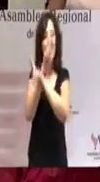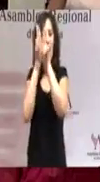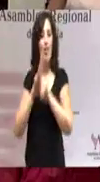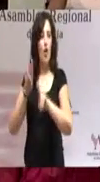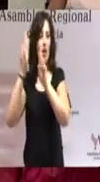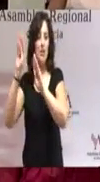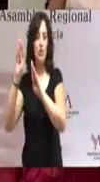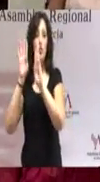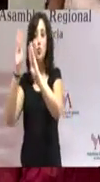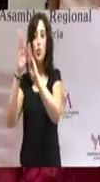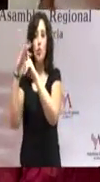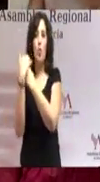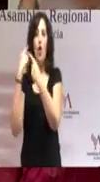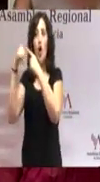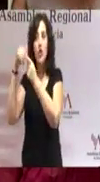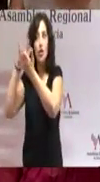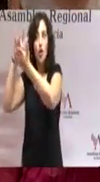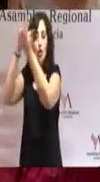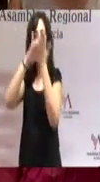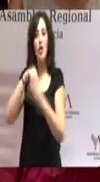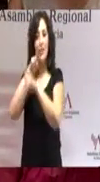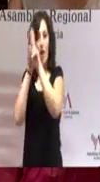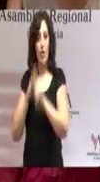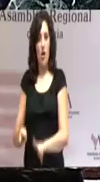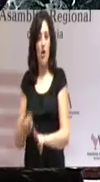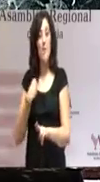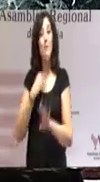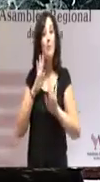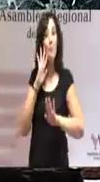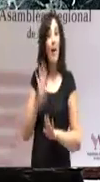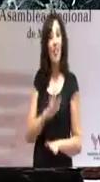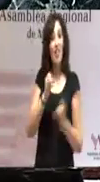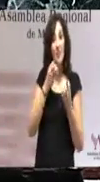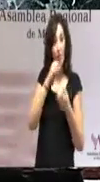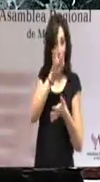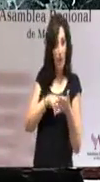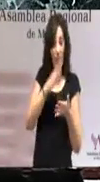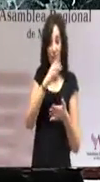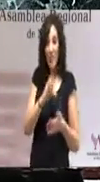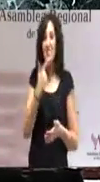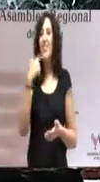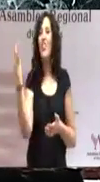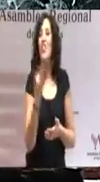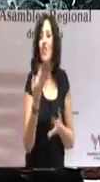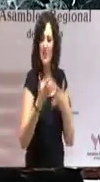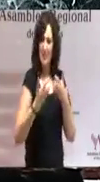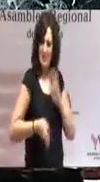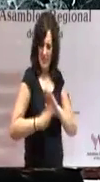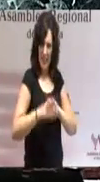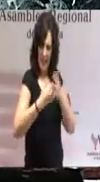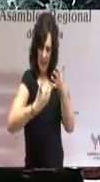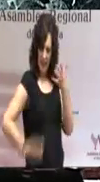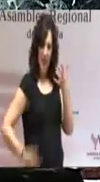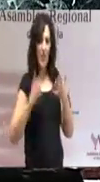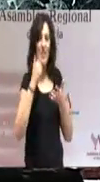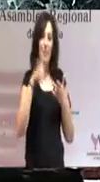internacionales. Pero, señor presidente, es que resulta que el informe del CES sigue y dice y a una